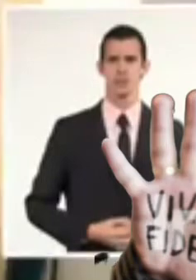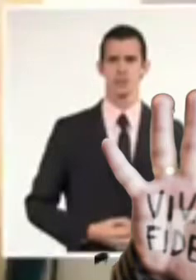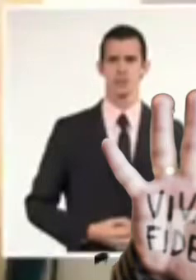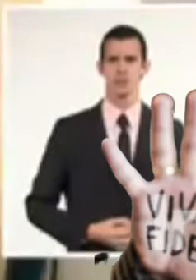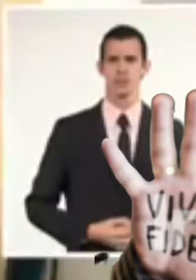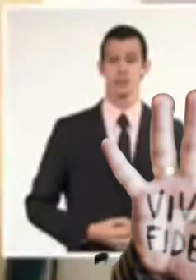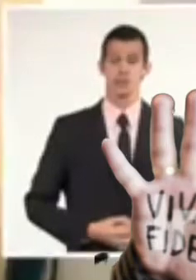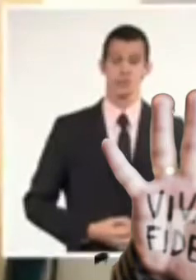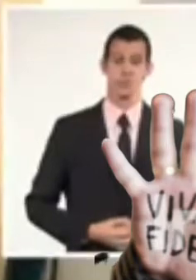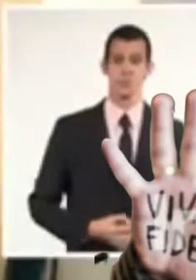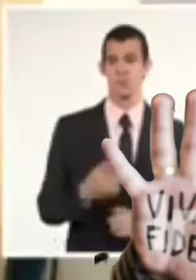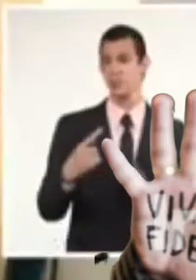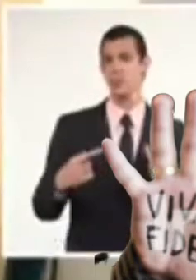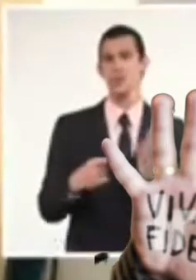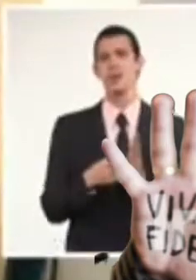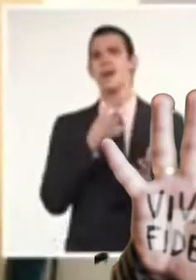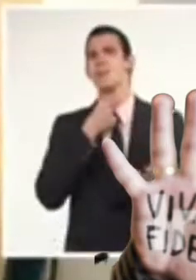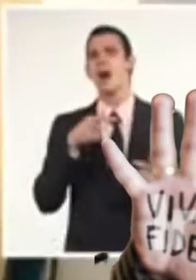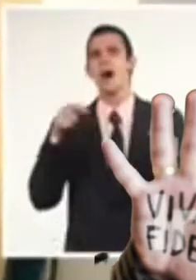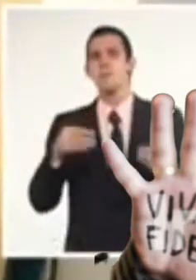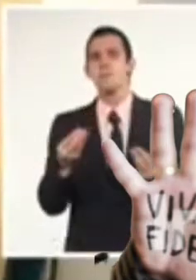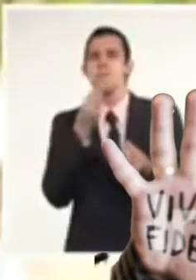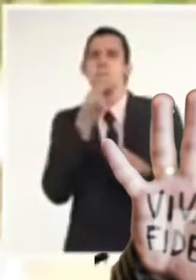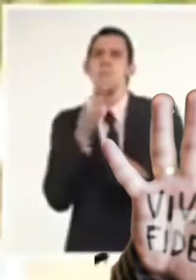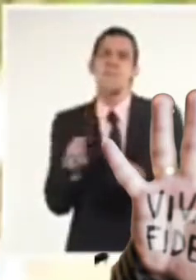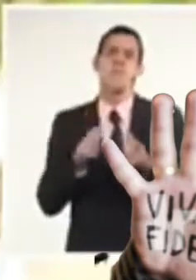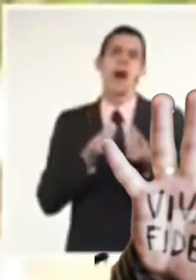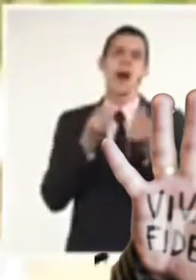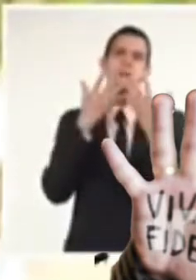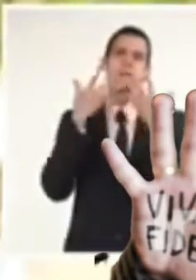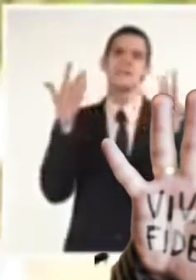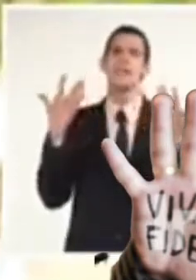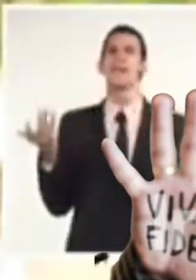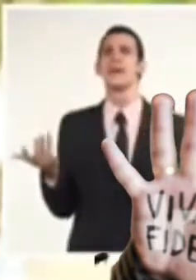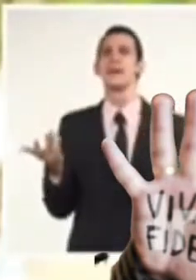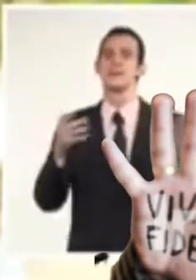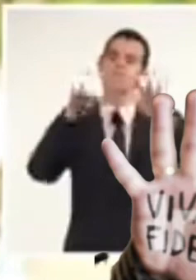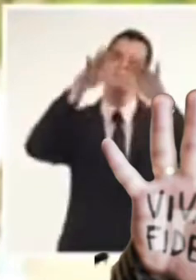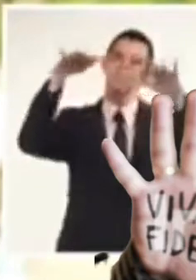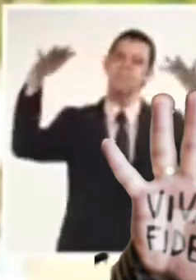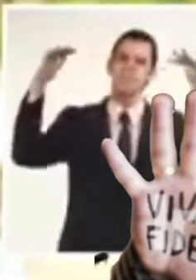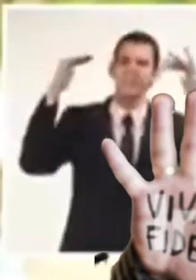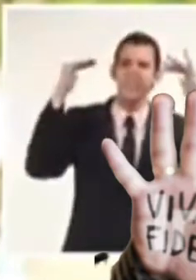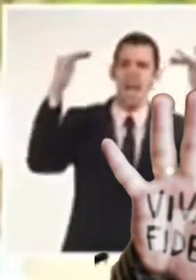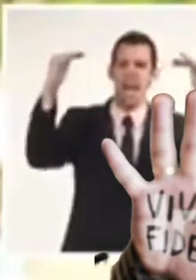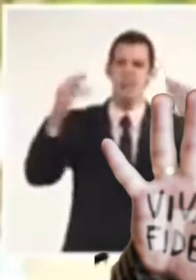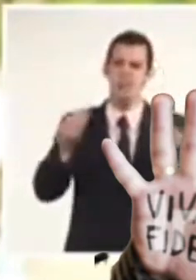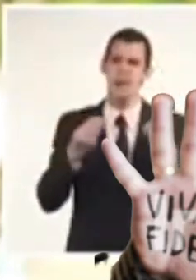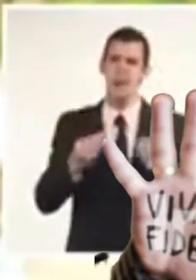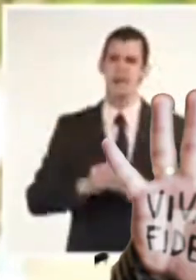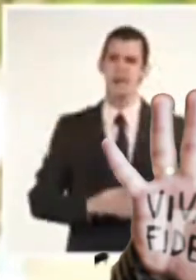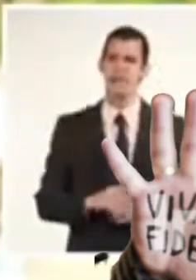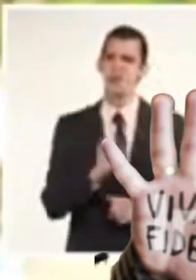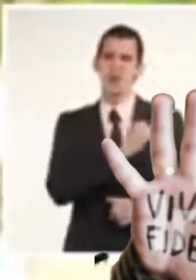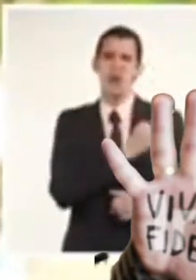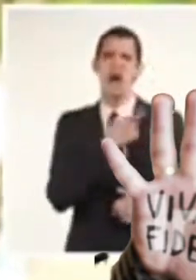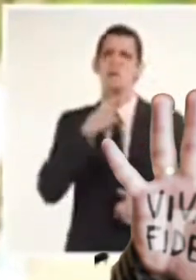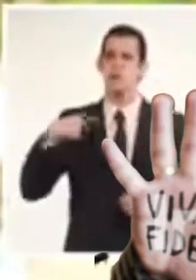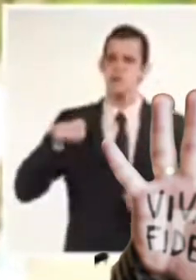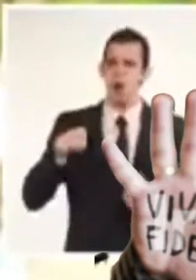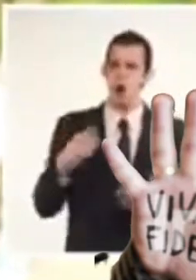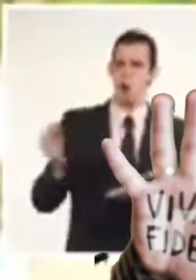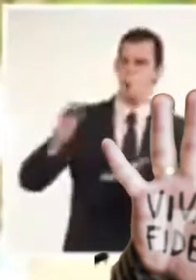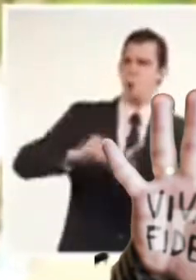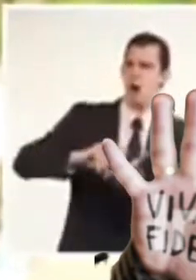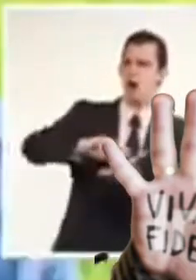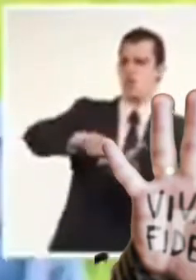Lo que más feliz me haría en este momento es tener mi techo. Yo no quiero que me regalen nada. Yo no quiero ser un caso social. A mí no me faltan ni mis